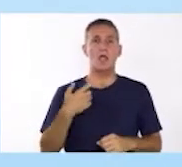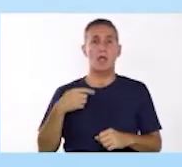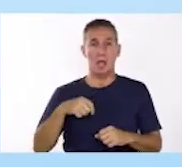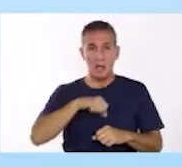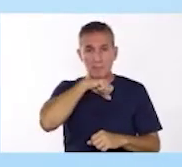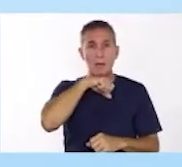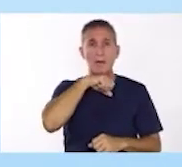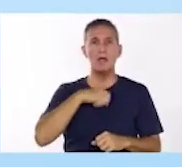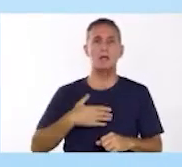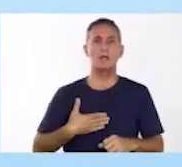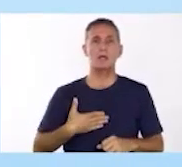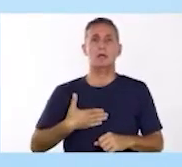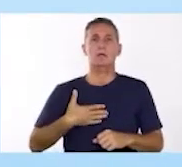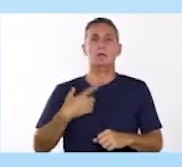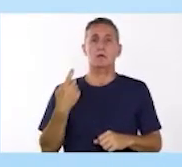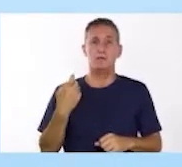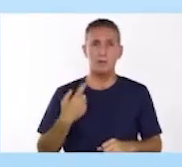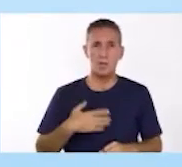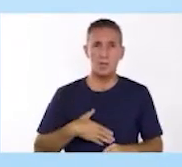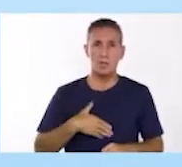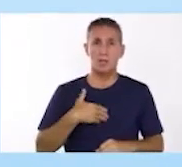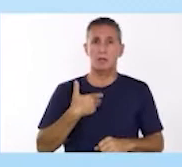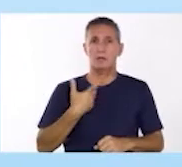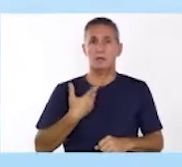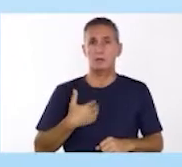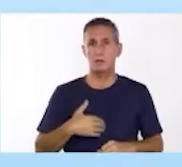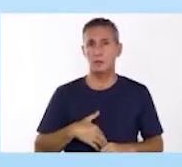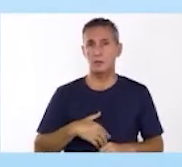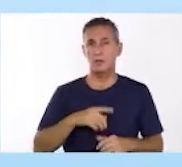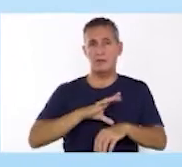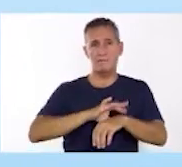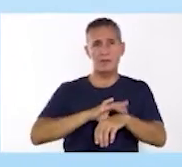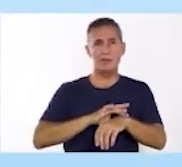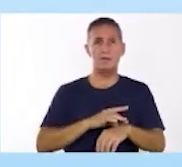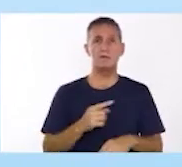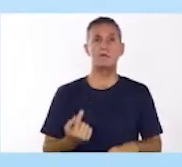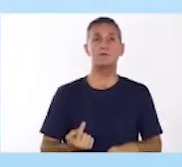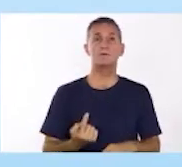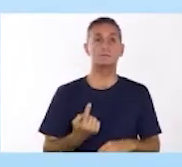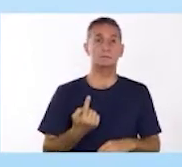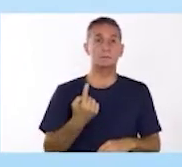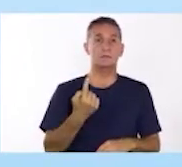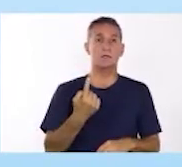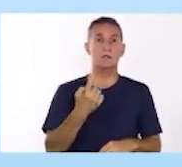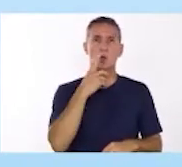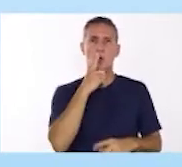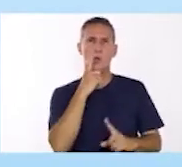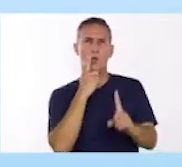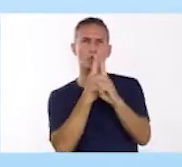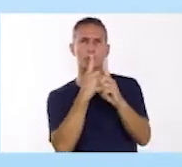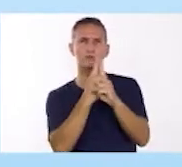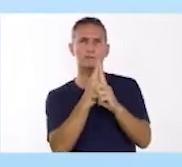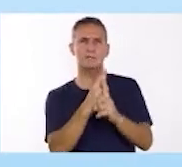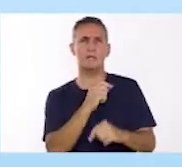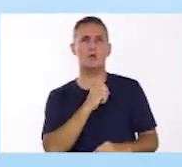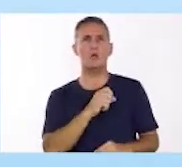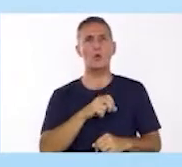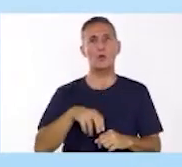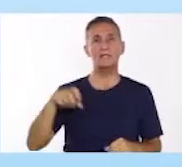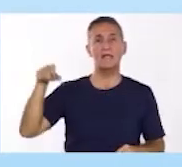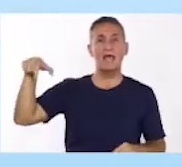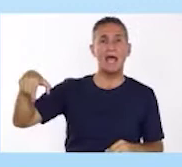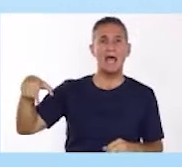que pueda trabajar, por tanto, no trabaja. En una ocasión se desmaya al encontrarse a Gregorio, lo que